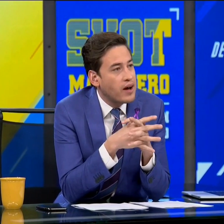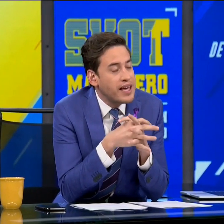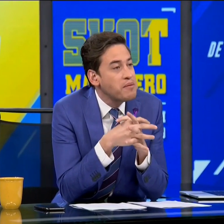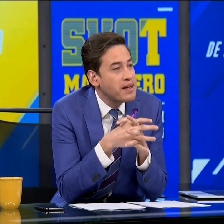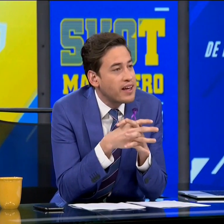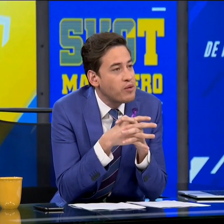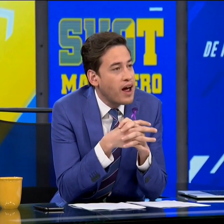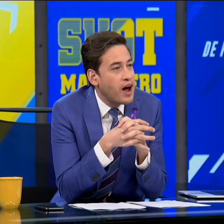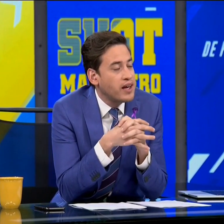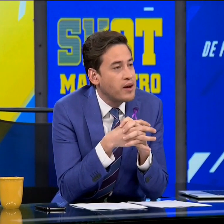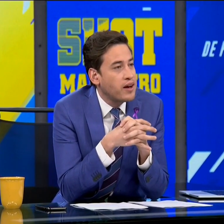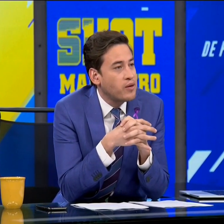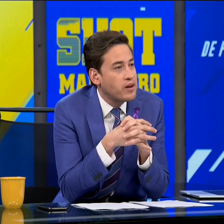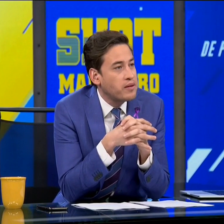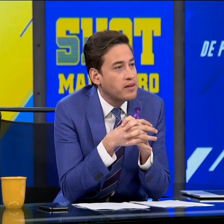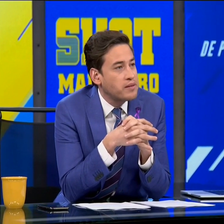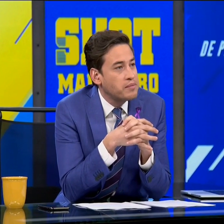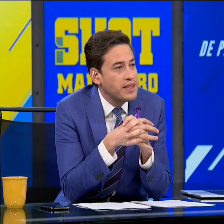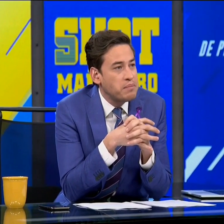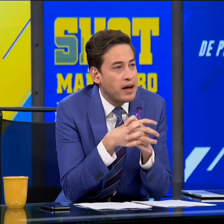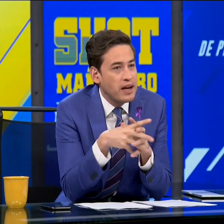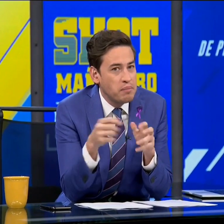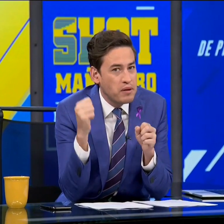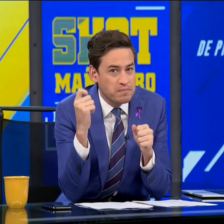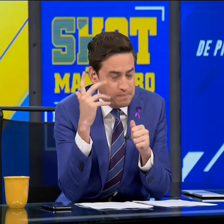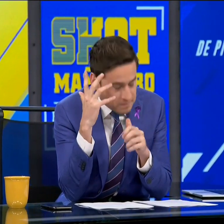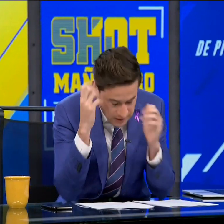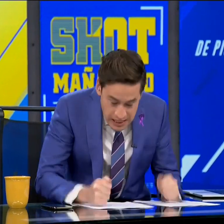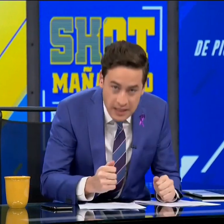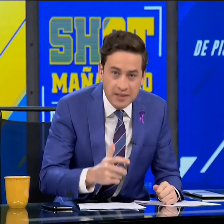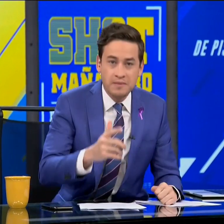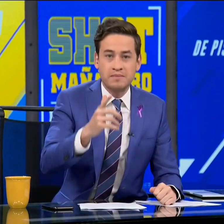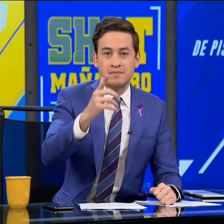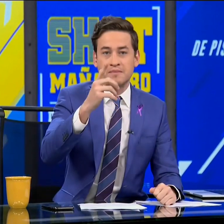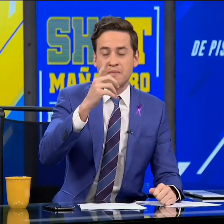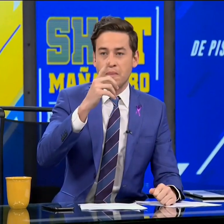de... Hay que inventar una... Vete a parir, pero...